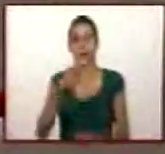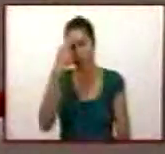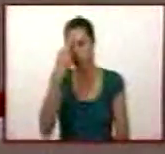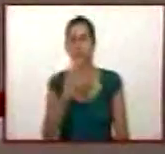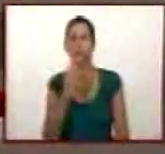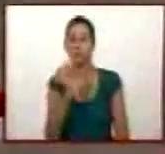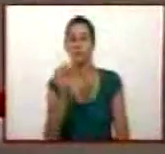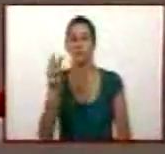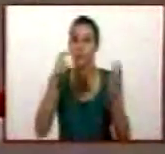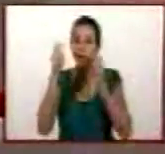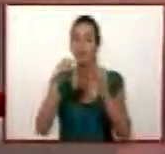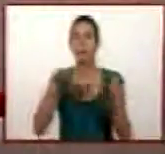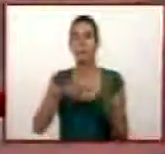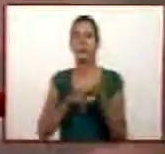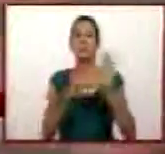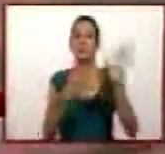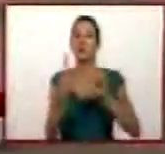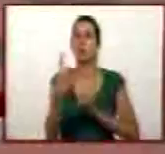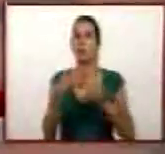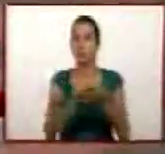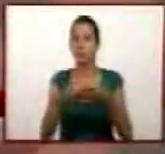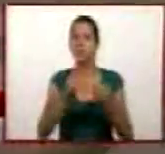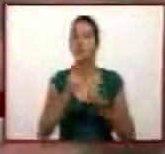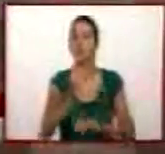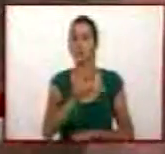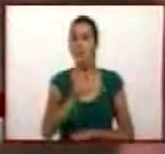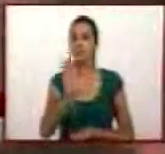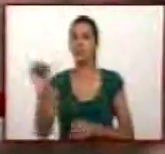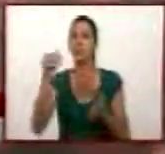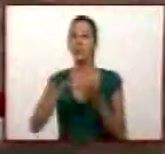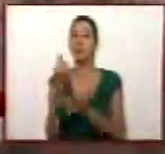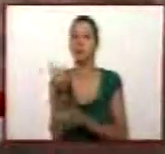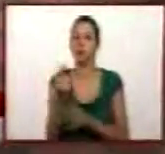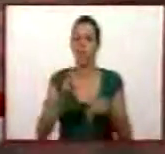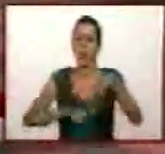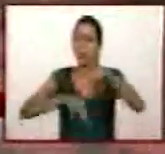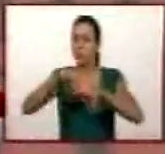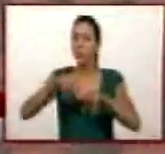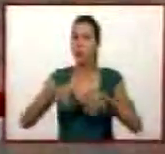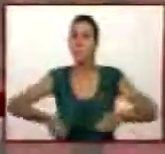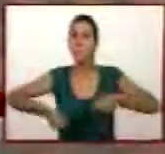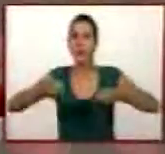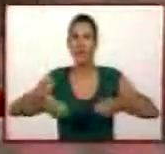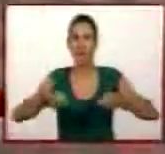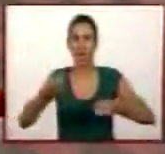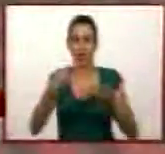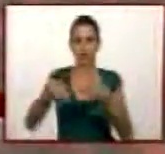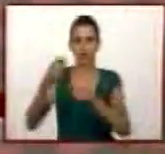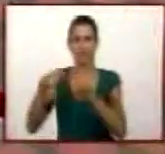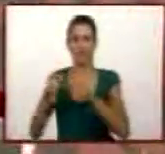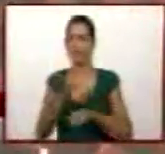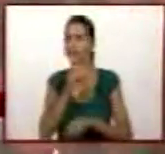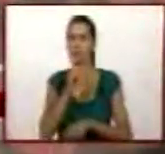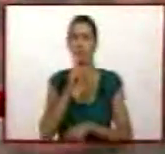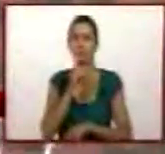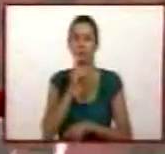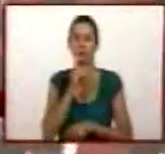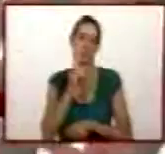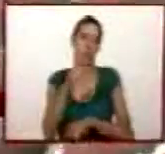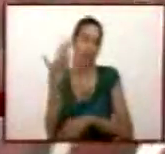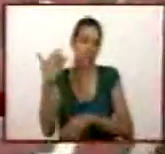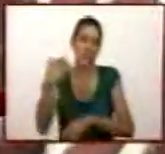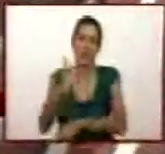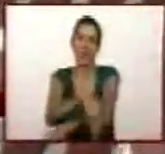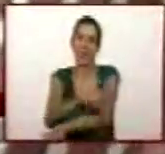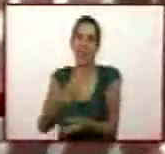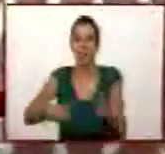la cantidad de 71.500.000 bolívares para la construcción del mercado de los comerciantes llamados informales,